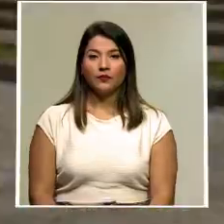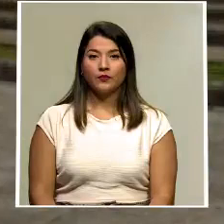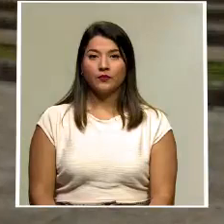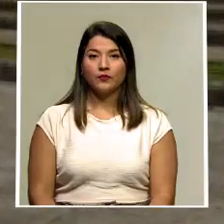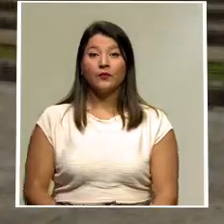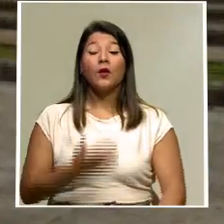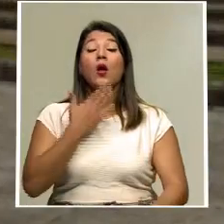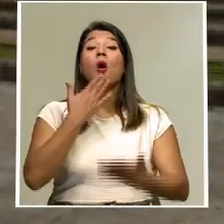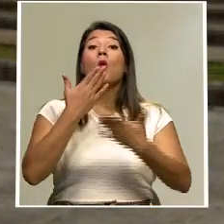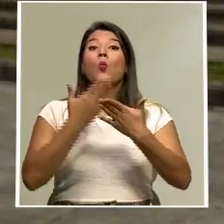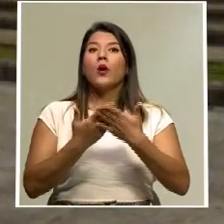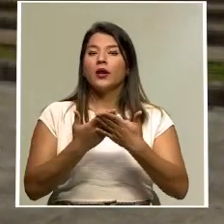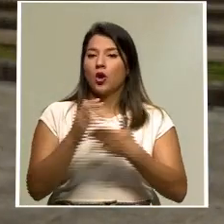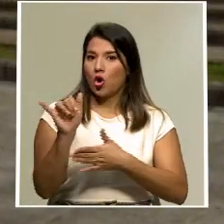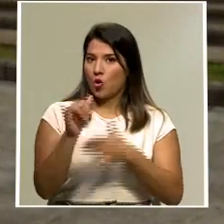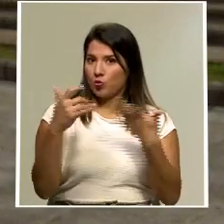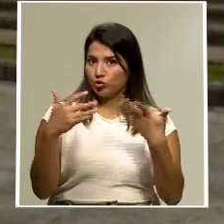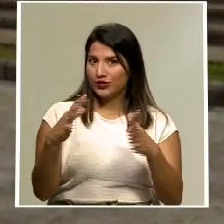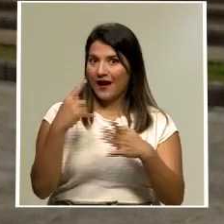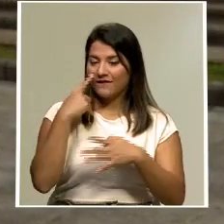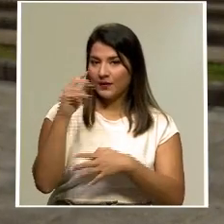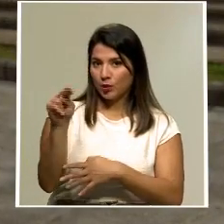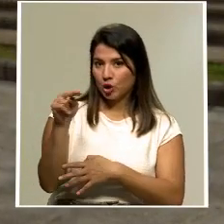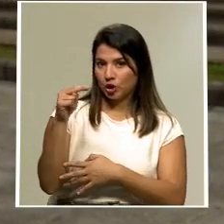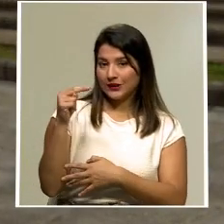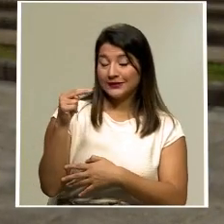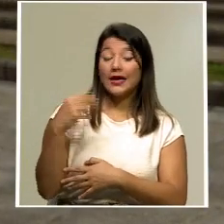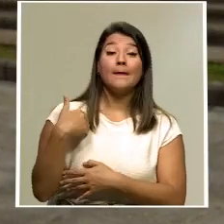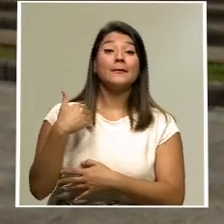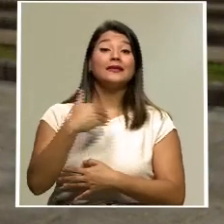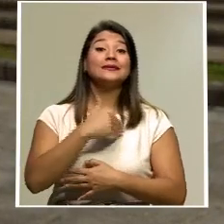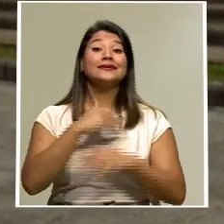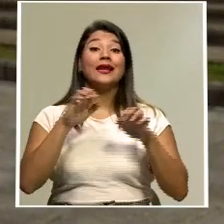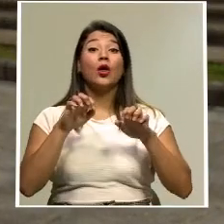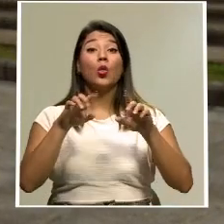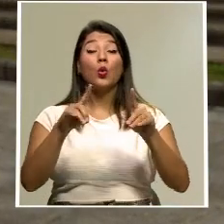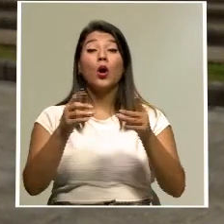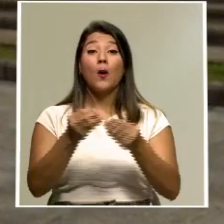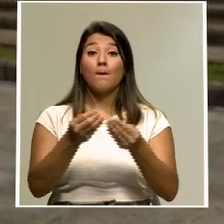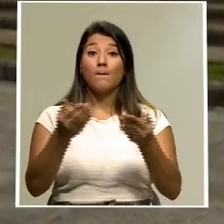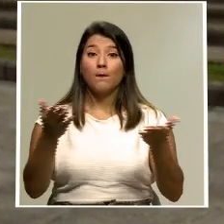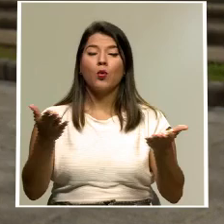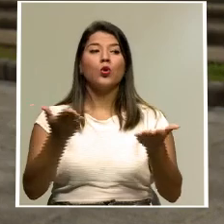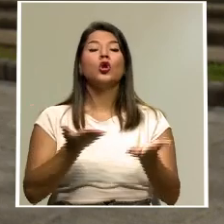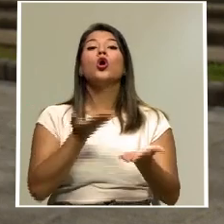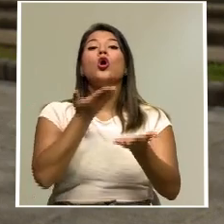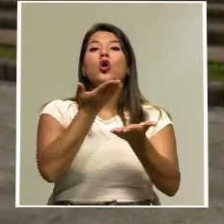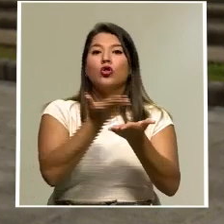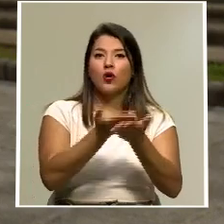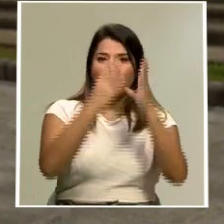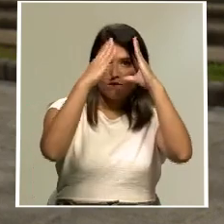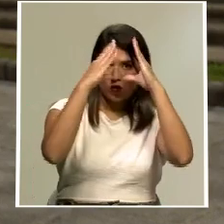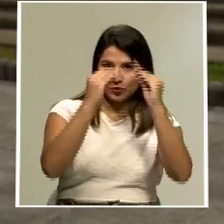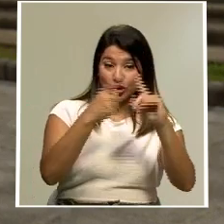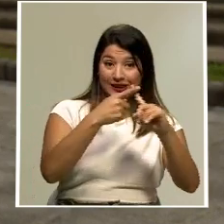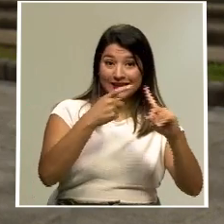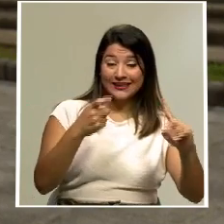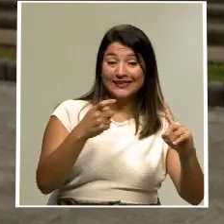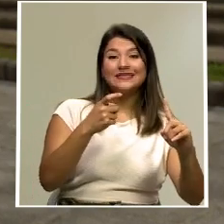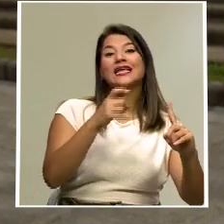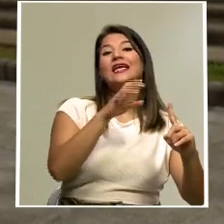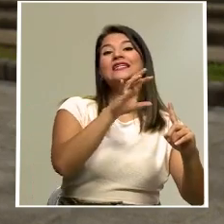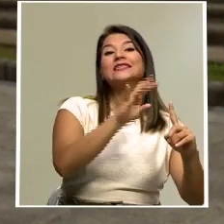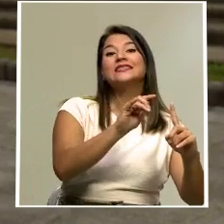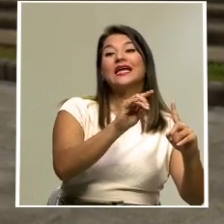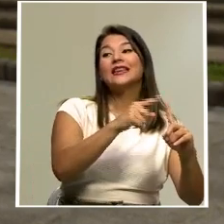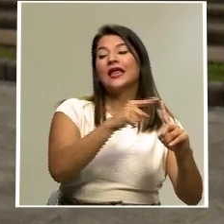Bueno, como estábamos escuchando, el Ministerio de Educación Pública envió un informe que va del 7 al 13 de mayo sobre los casos